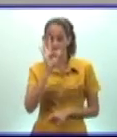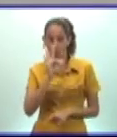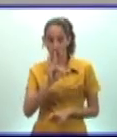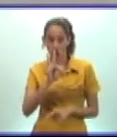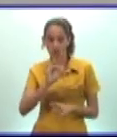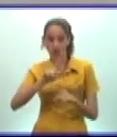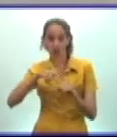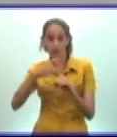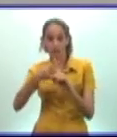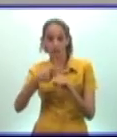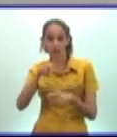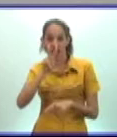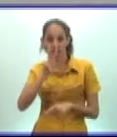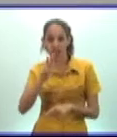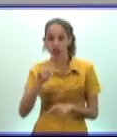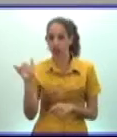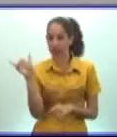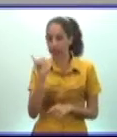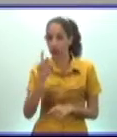menos 10,2.